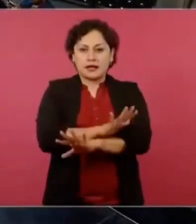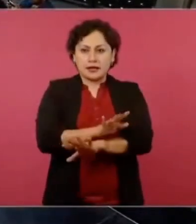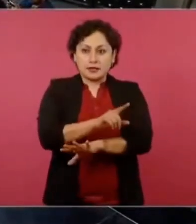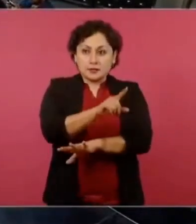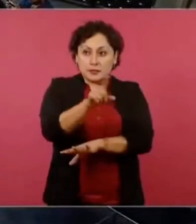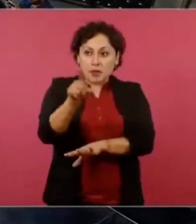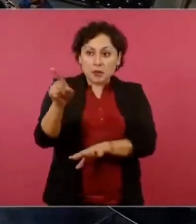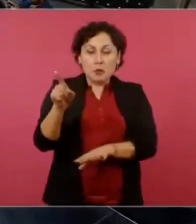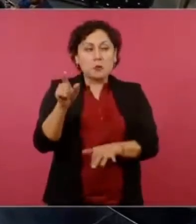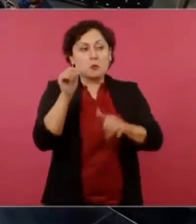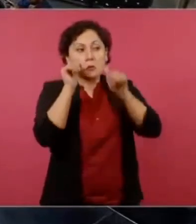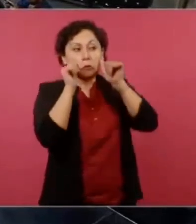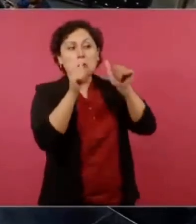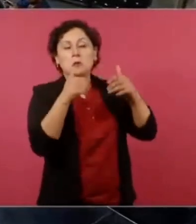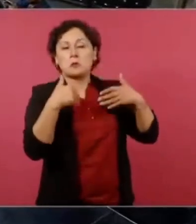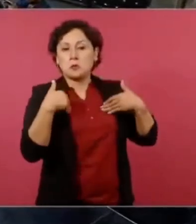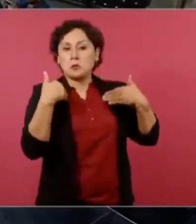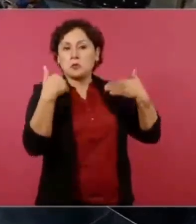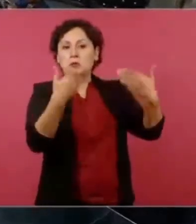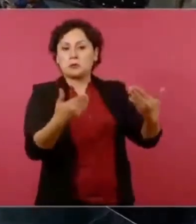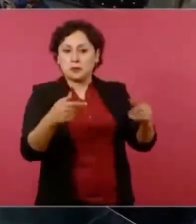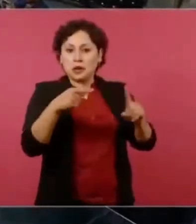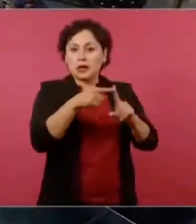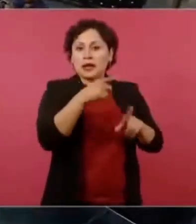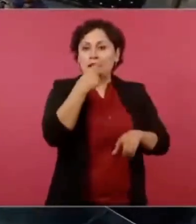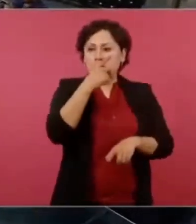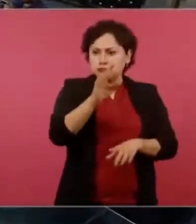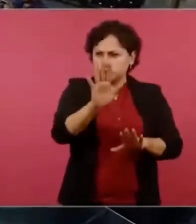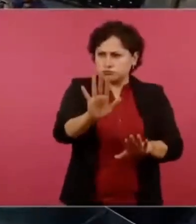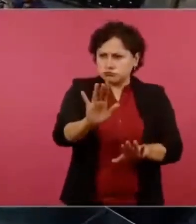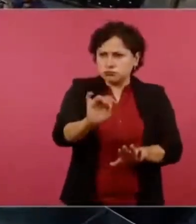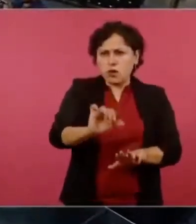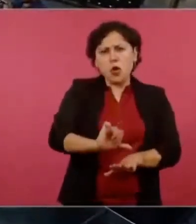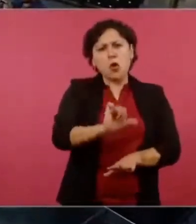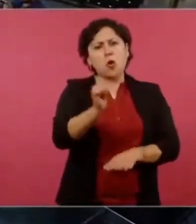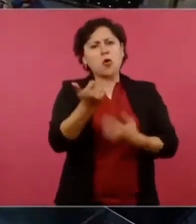iba a resolver los problemas de México.